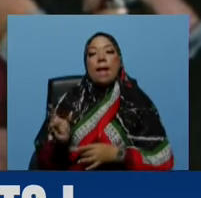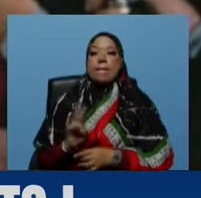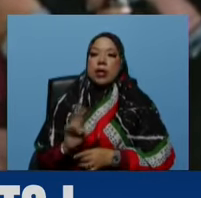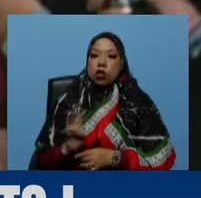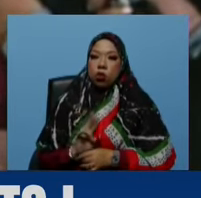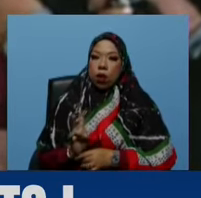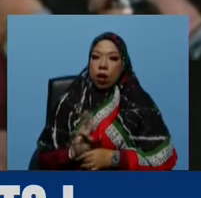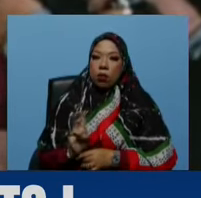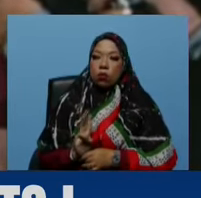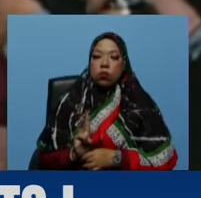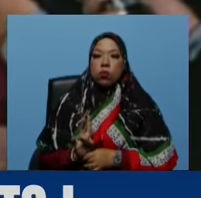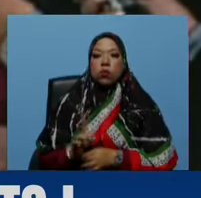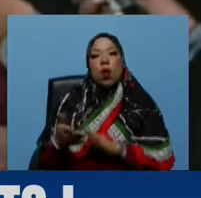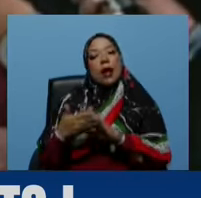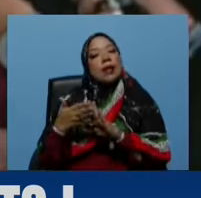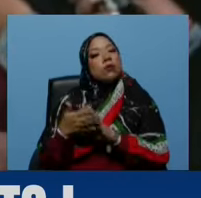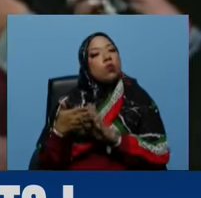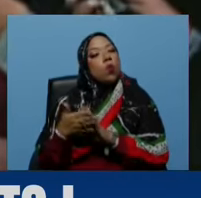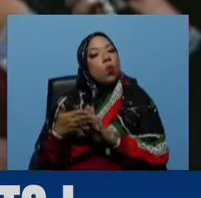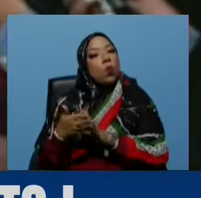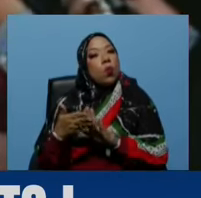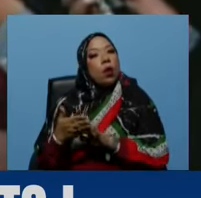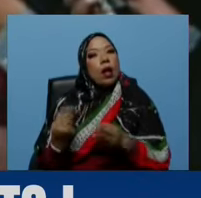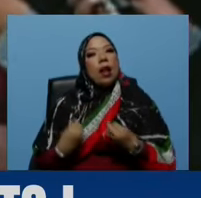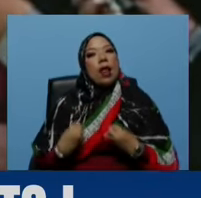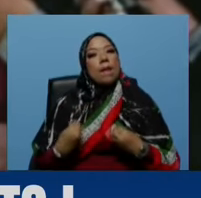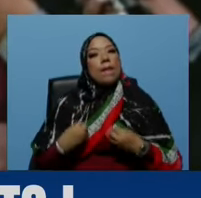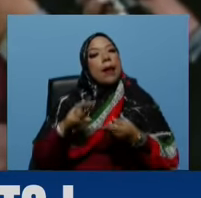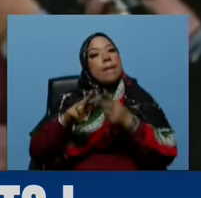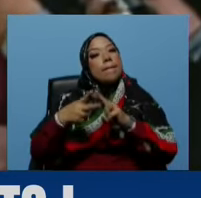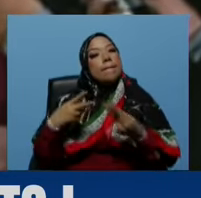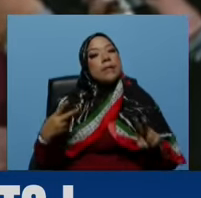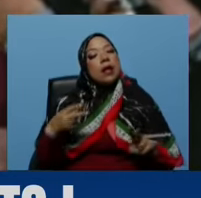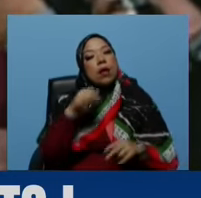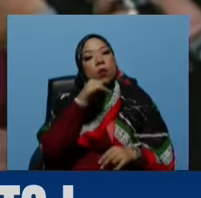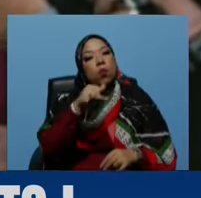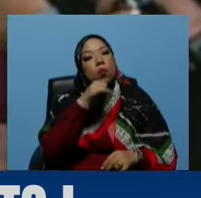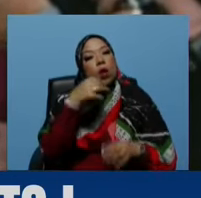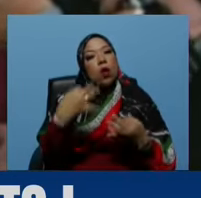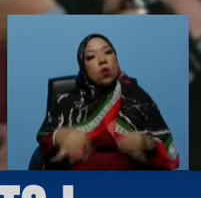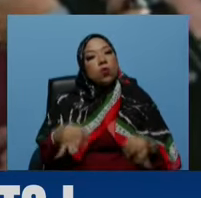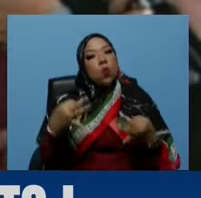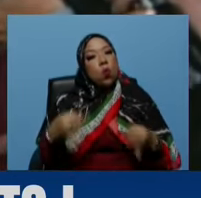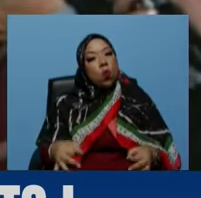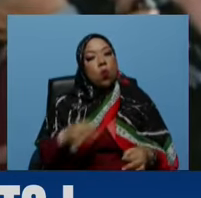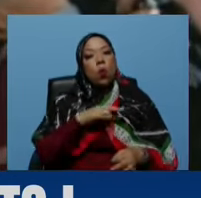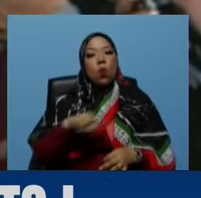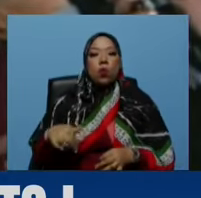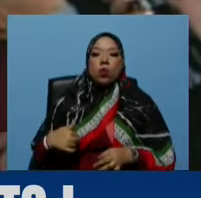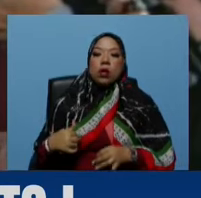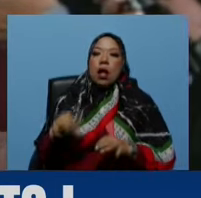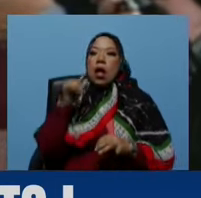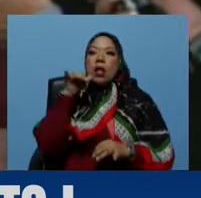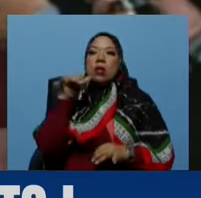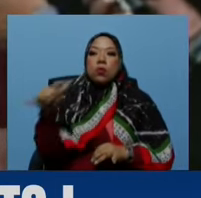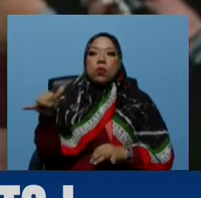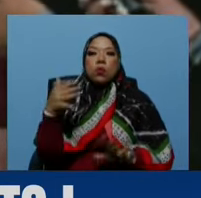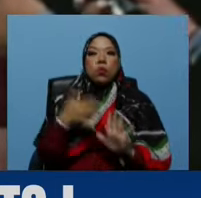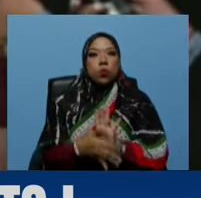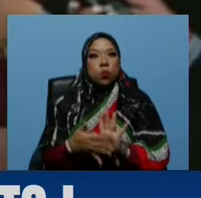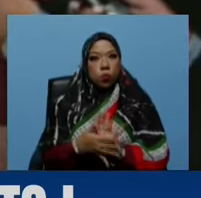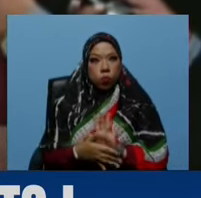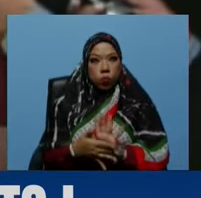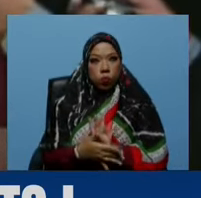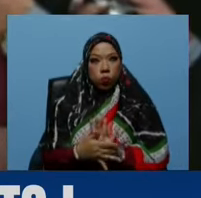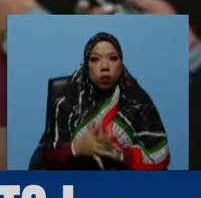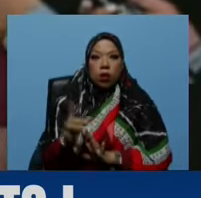los venezolanos de poder resolver esto por la vía de la paz, por la vía de la racionalidad, por la vía del sosiego, y nosotros tenemos que denunciarlo como tal. Hemos acudido a